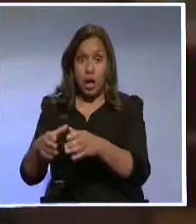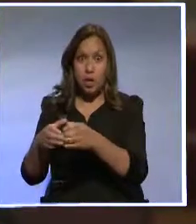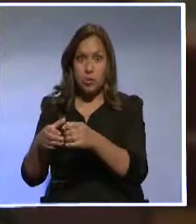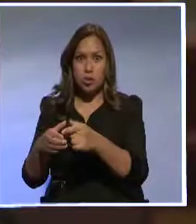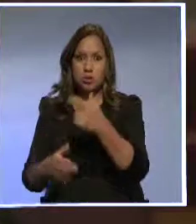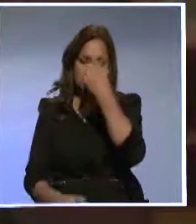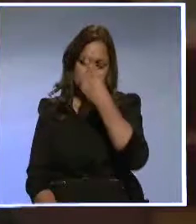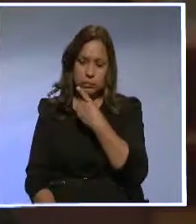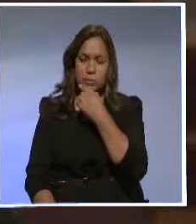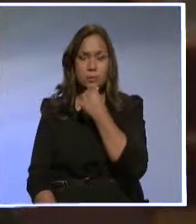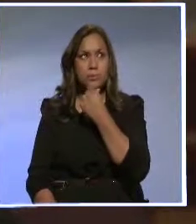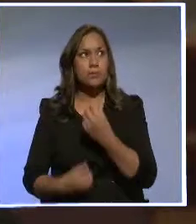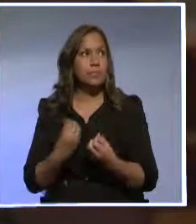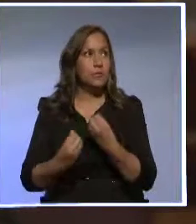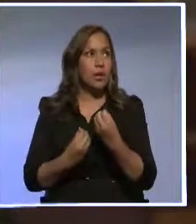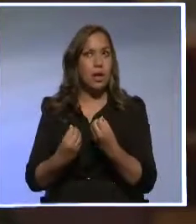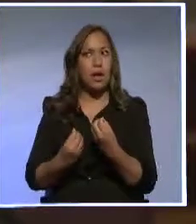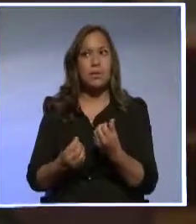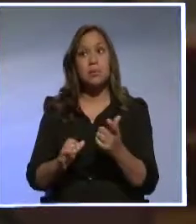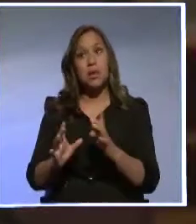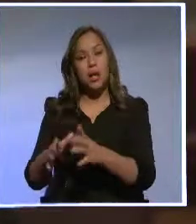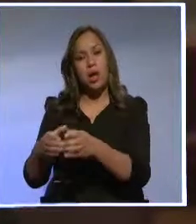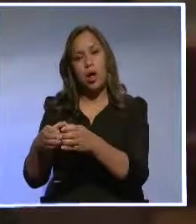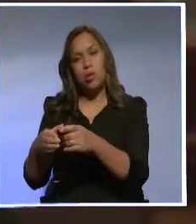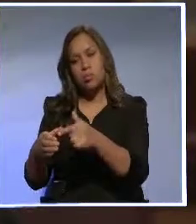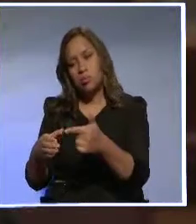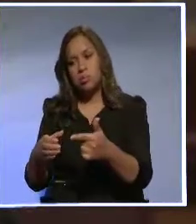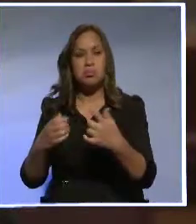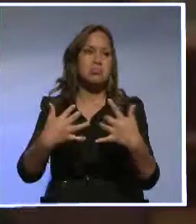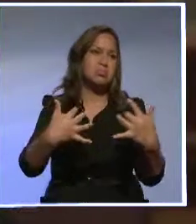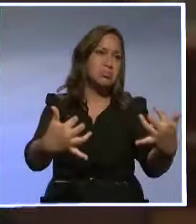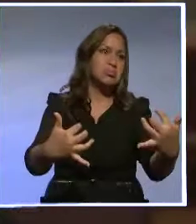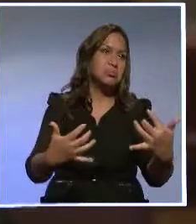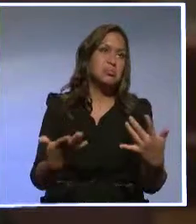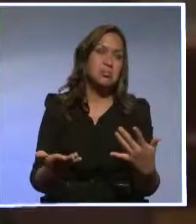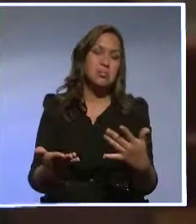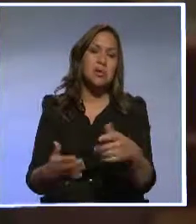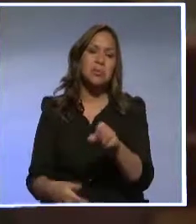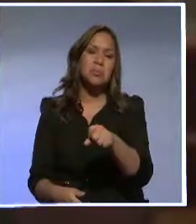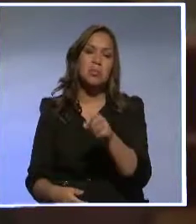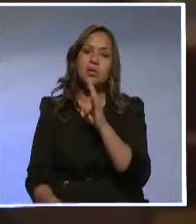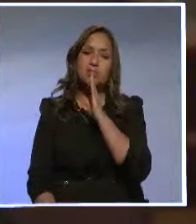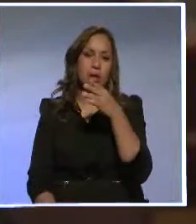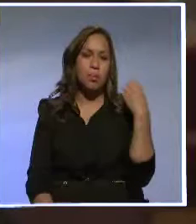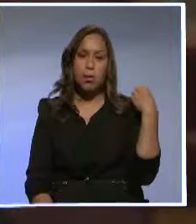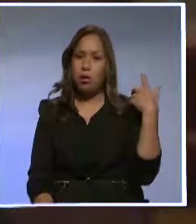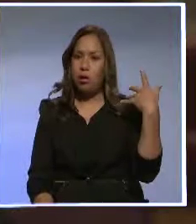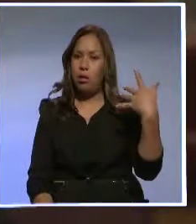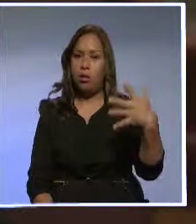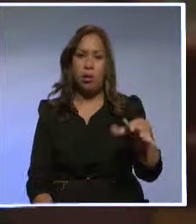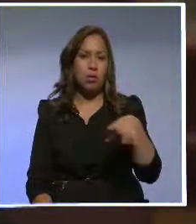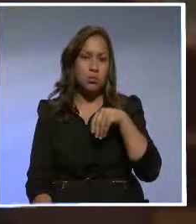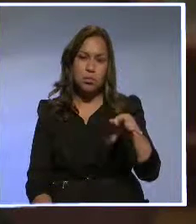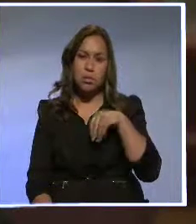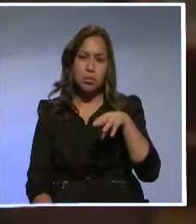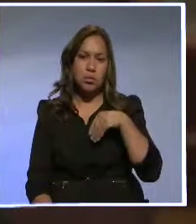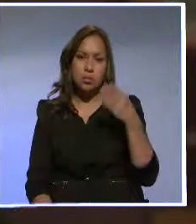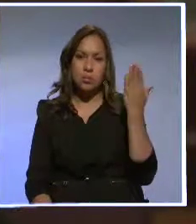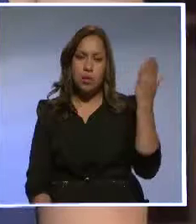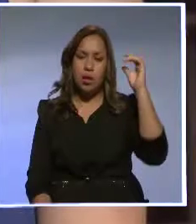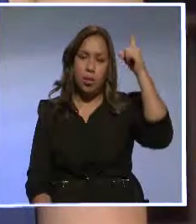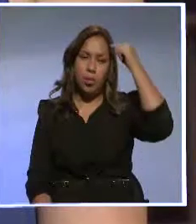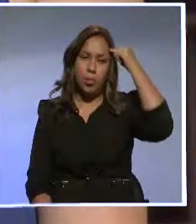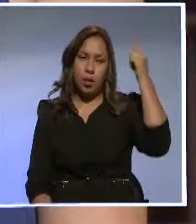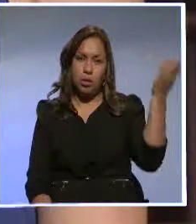comisiones así que así como el pleno se allanan a todo lo que viene desde la presidencia de la república en su caso usted